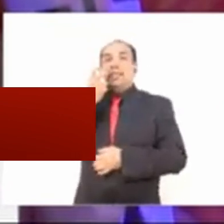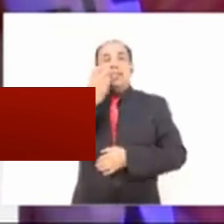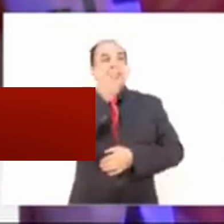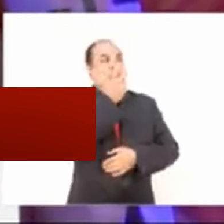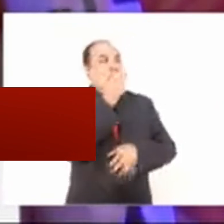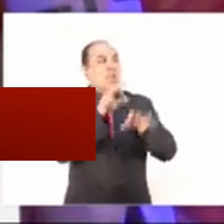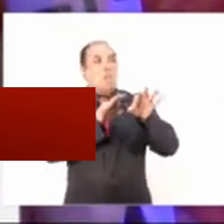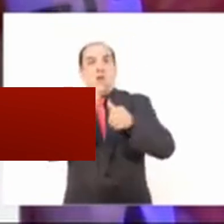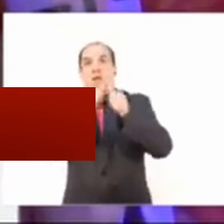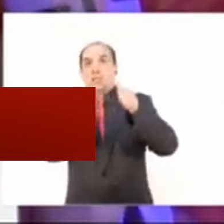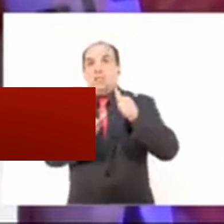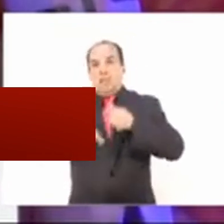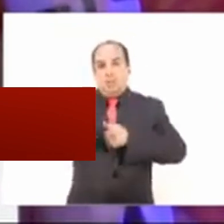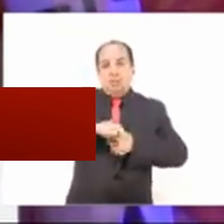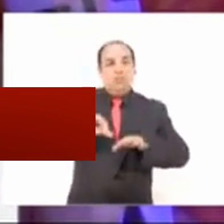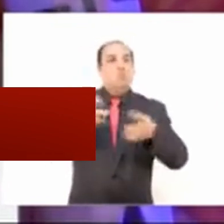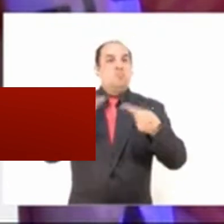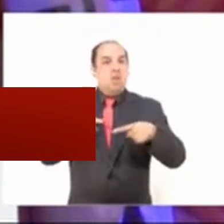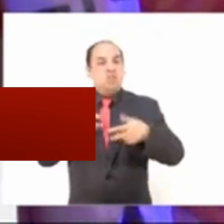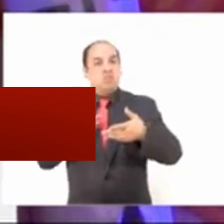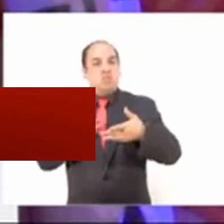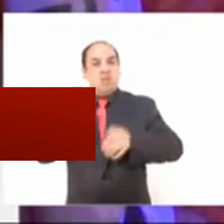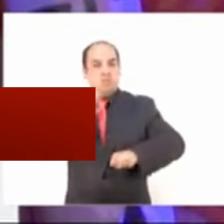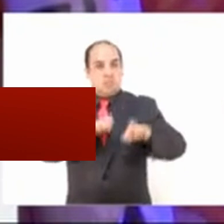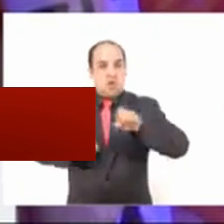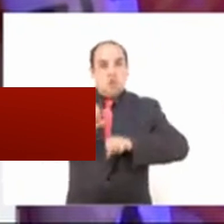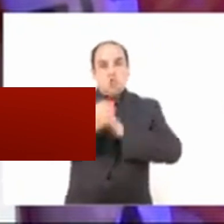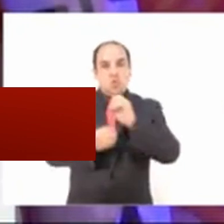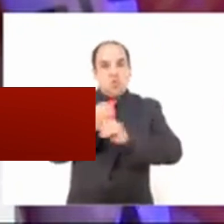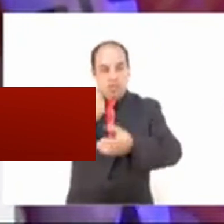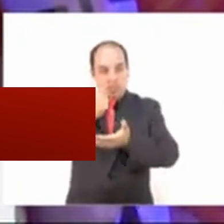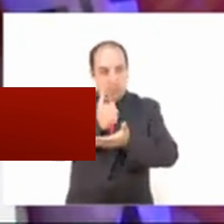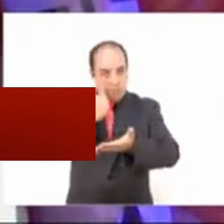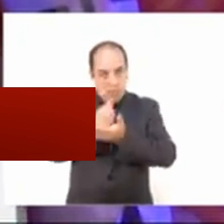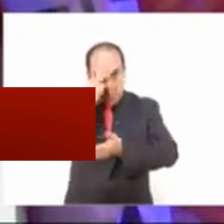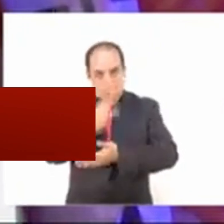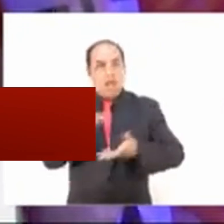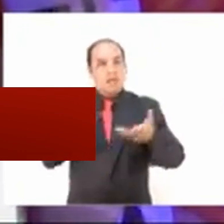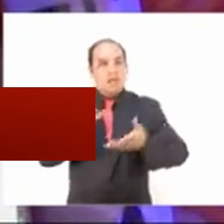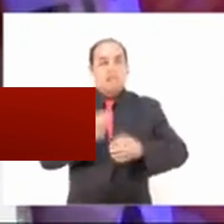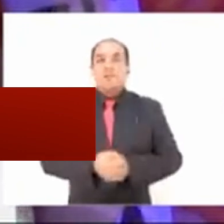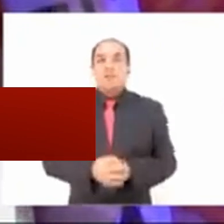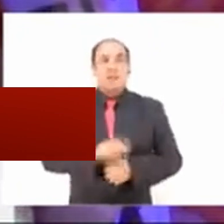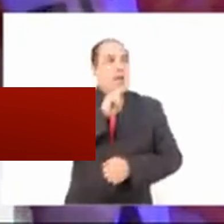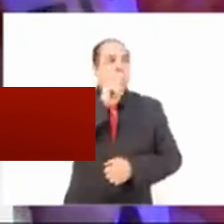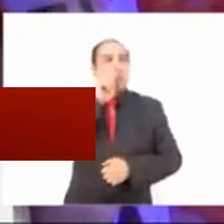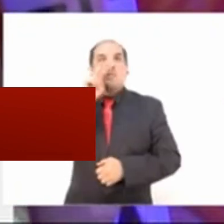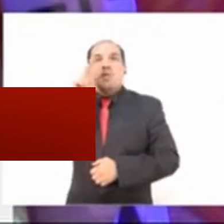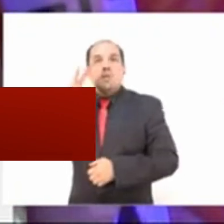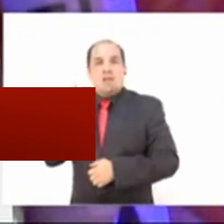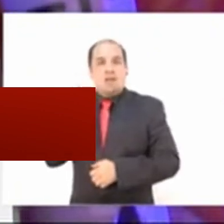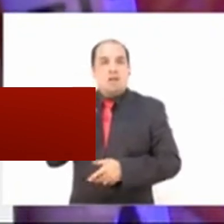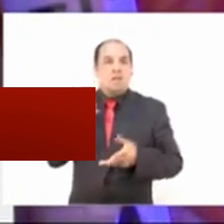vean esas obras artísticas que hacen los trabajadores de obras de la Ciudad de México.